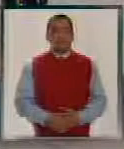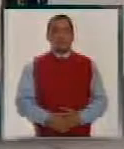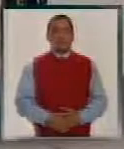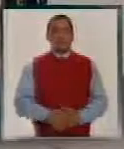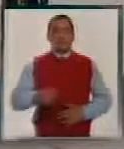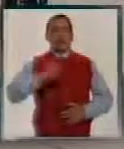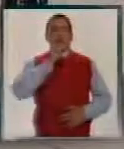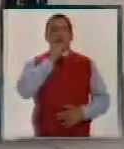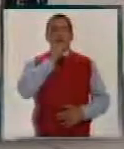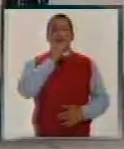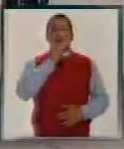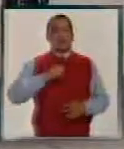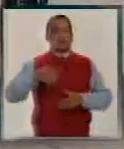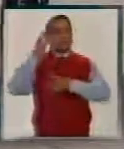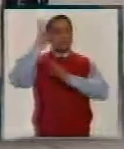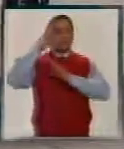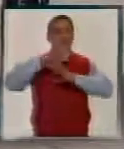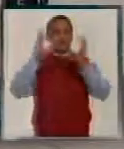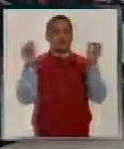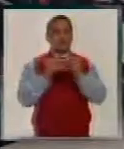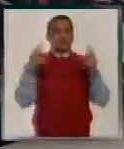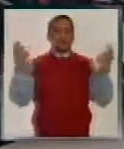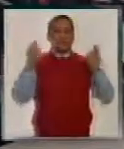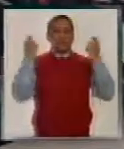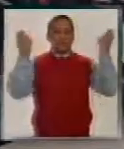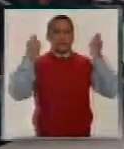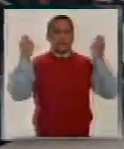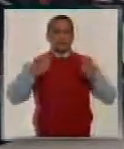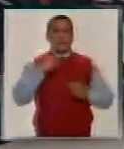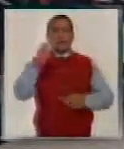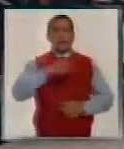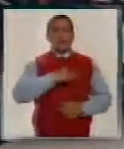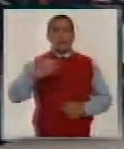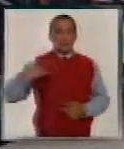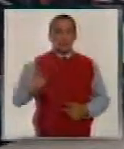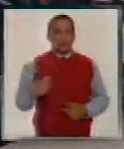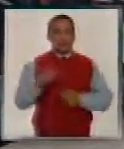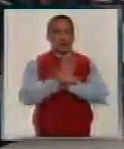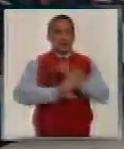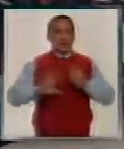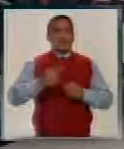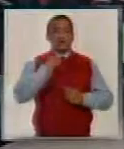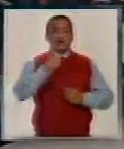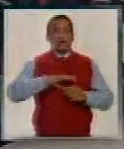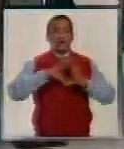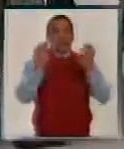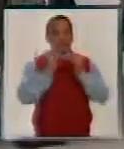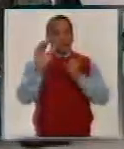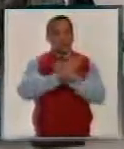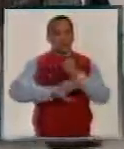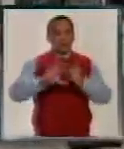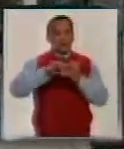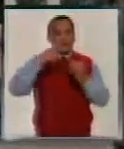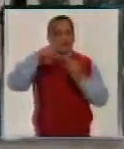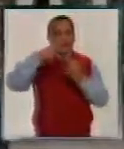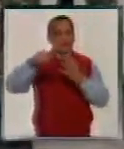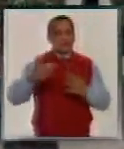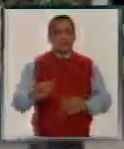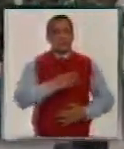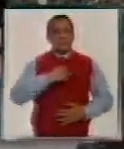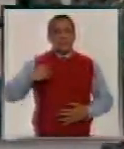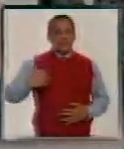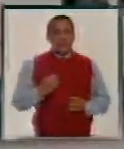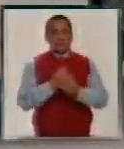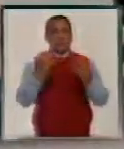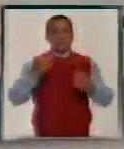En la proclama correspondiente a esta magna celebración, el ministro de Defensa, Daniel Mora, resaltó el trabajo que realizan los miembros de las Fuerzas Armadas